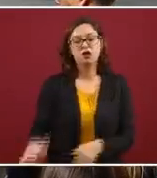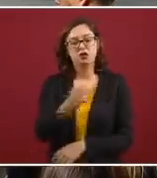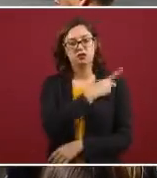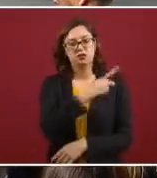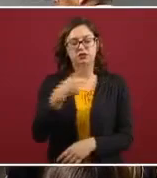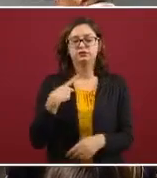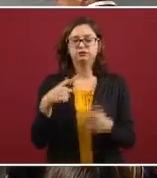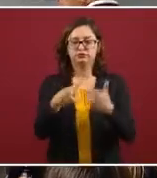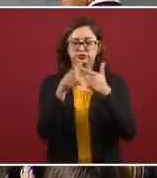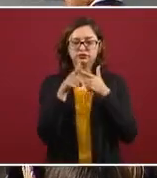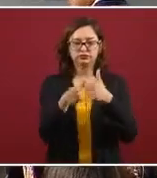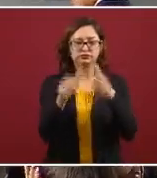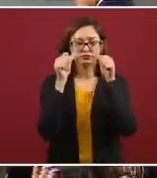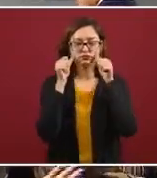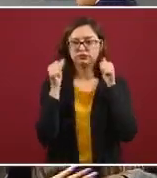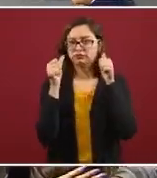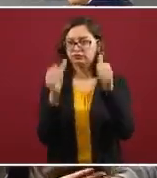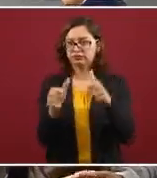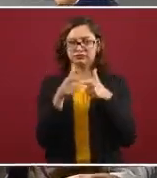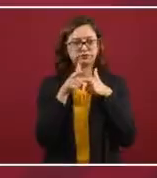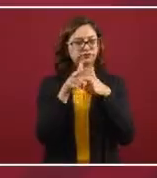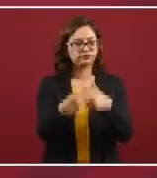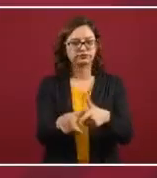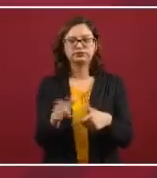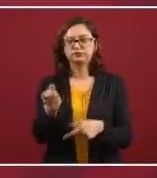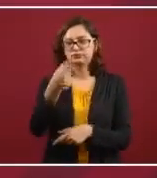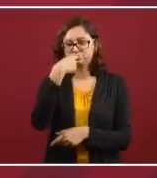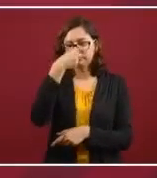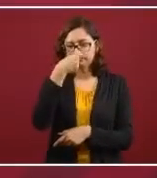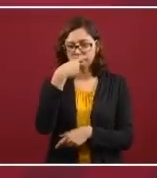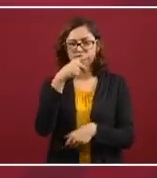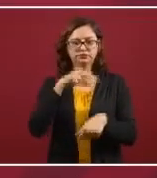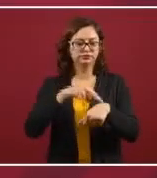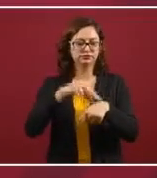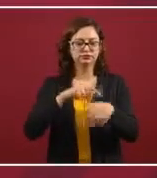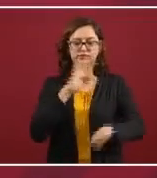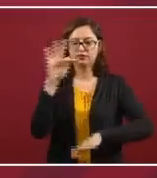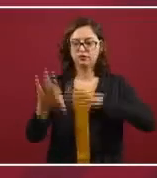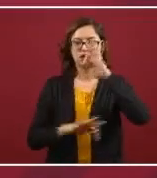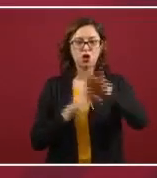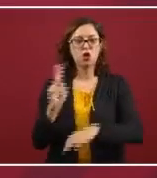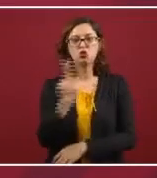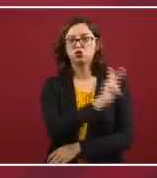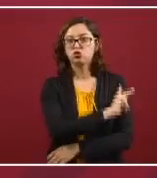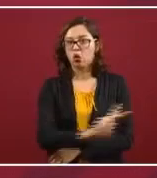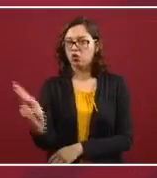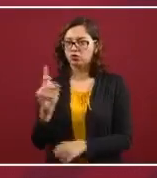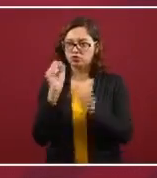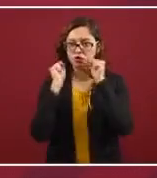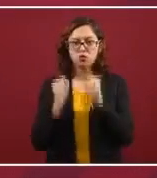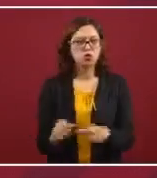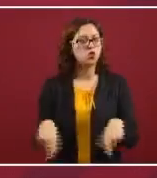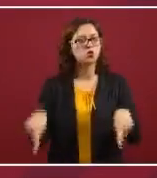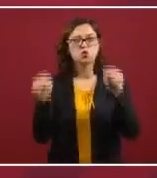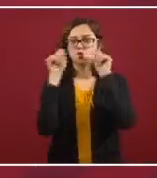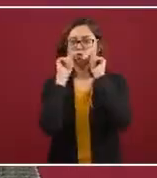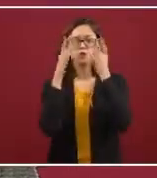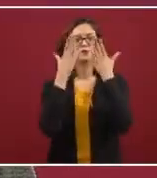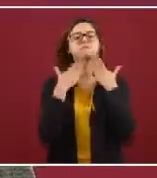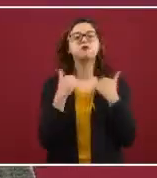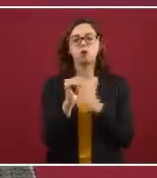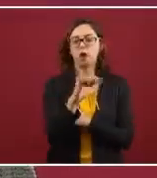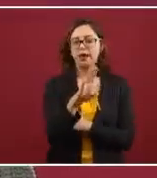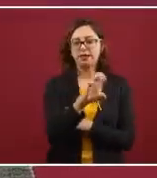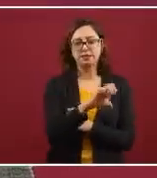la población sin seguridad social, garantizándoles la atención universal, sin restricción de